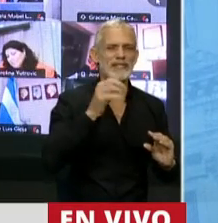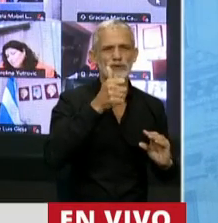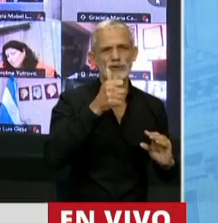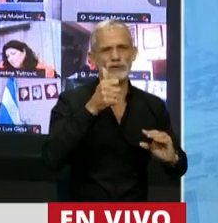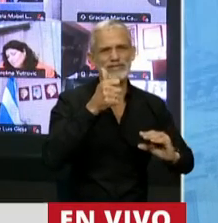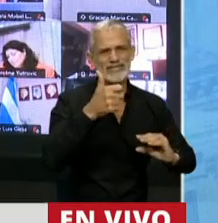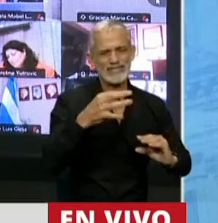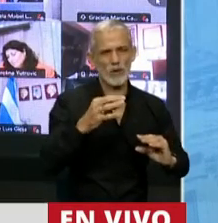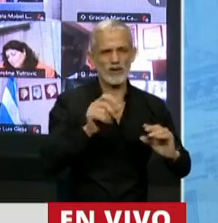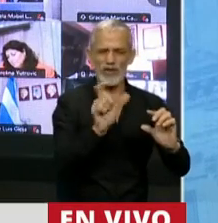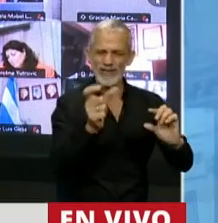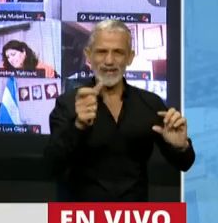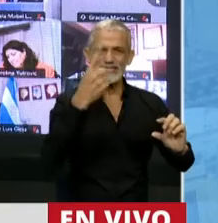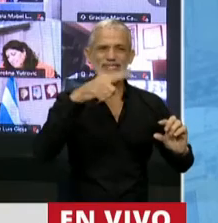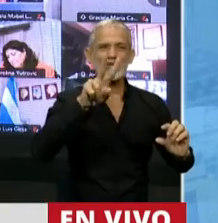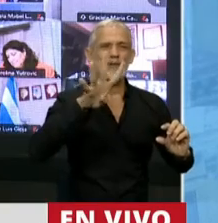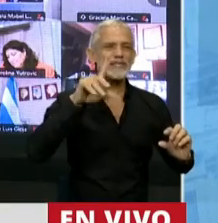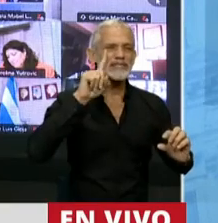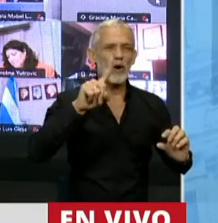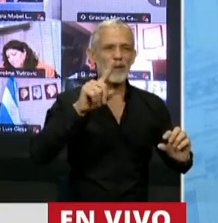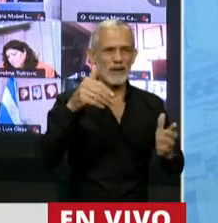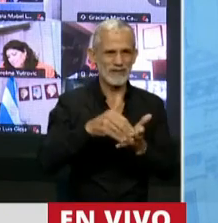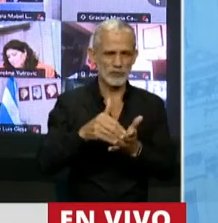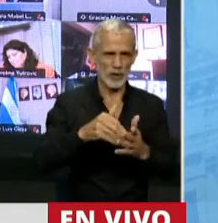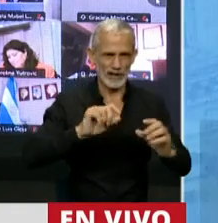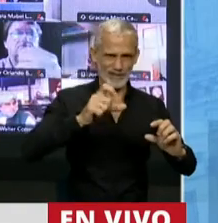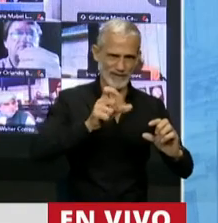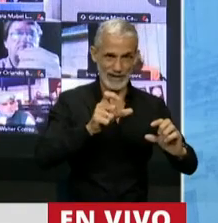decir, una diferencia de 125.000 millones.